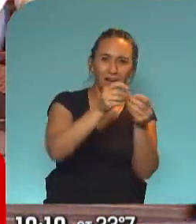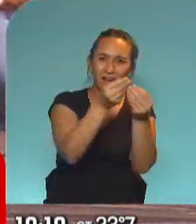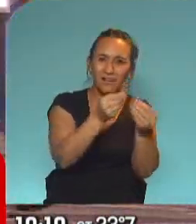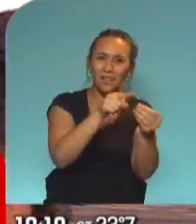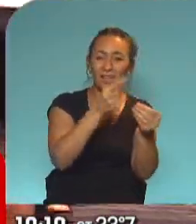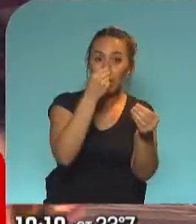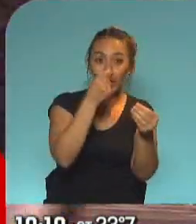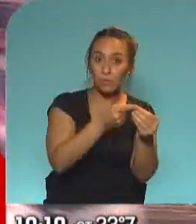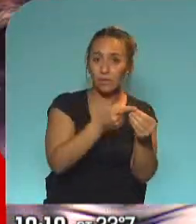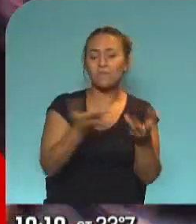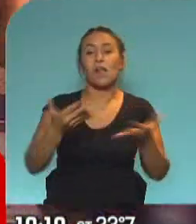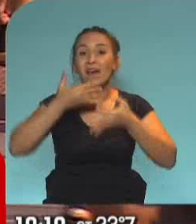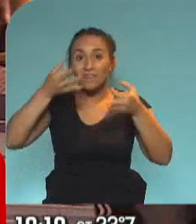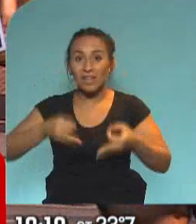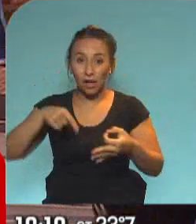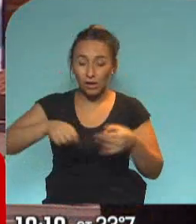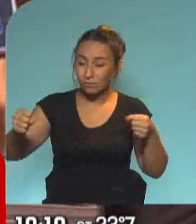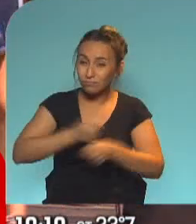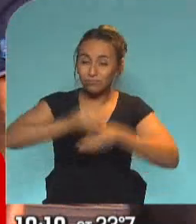no se lo va a poder afirmar nadie hoy en día.